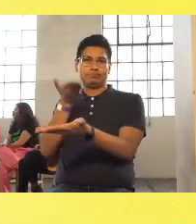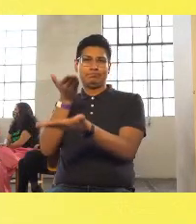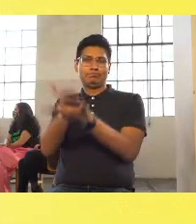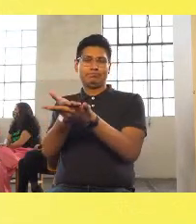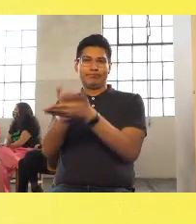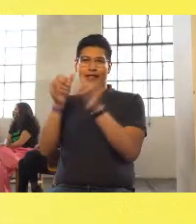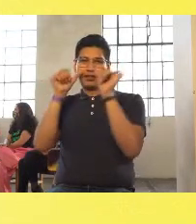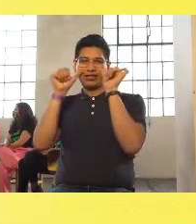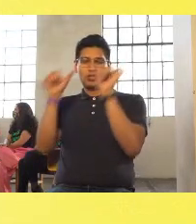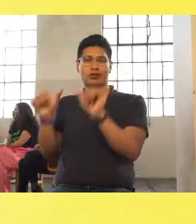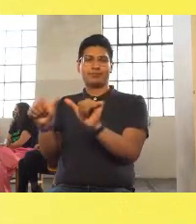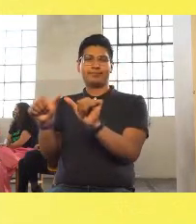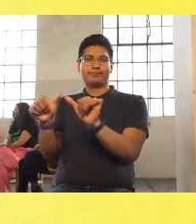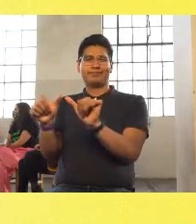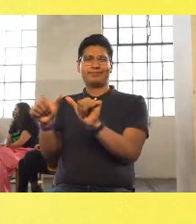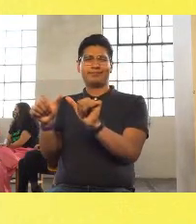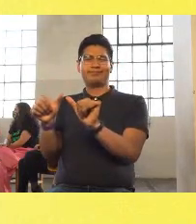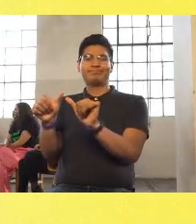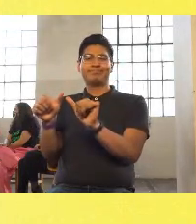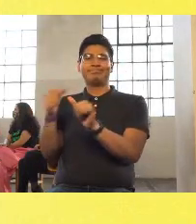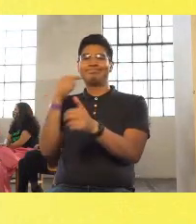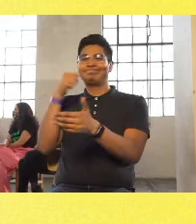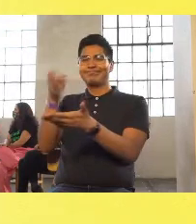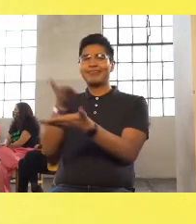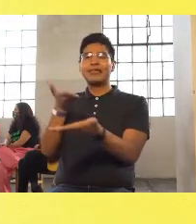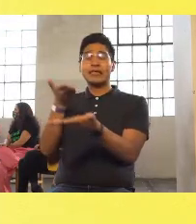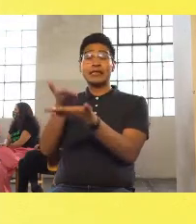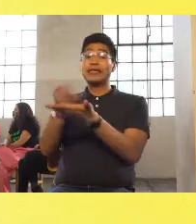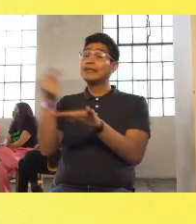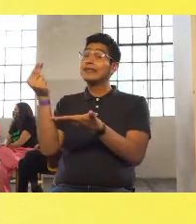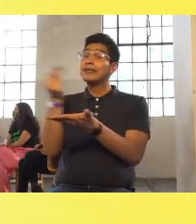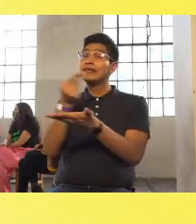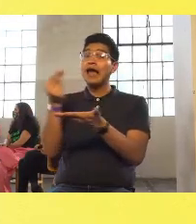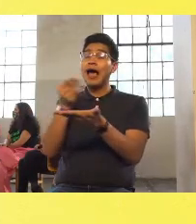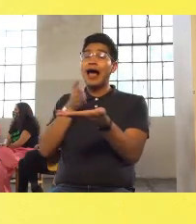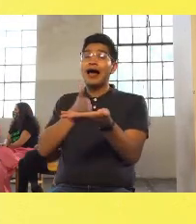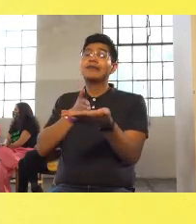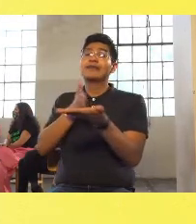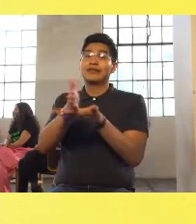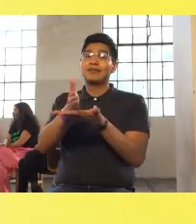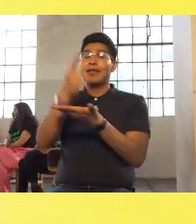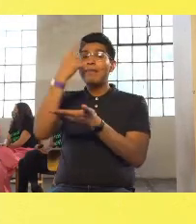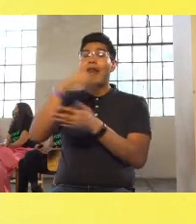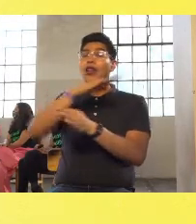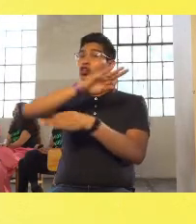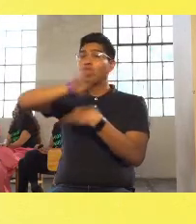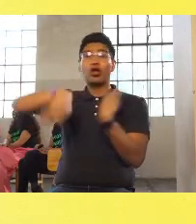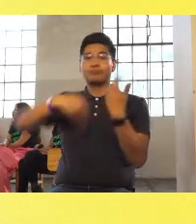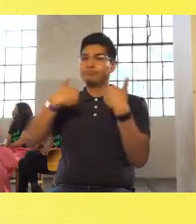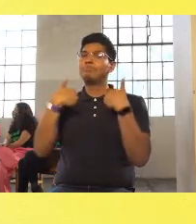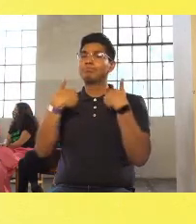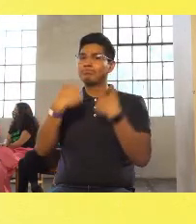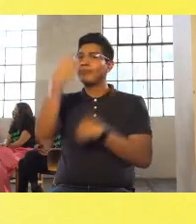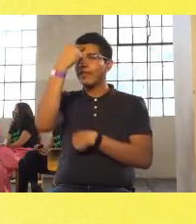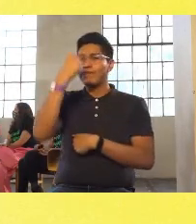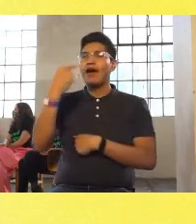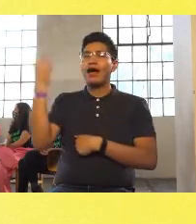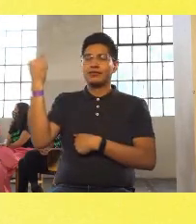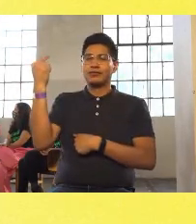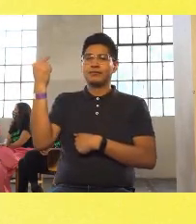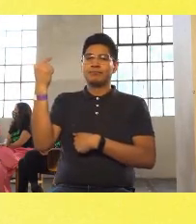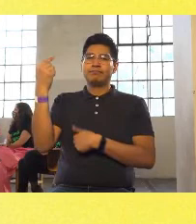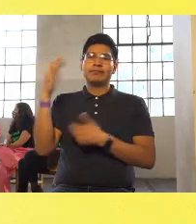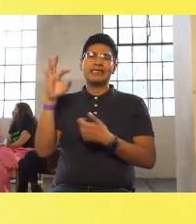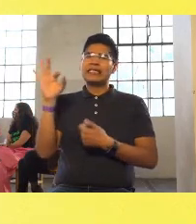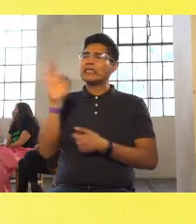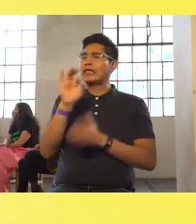de cierta forma que sean eso, accesibles y como no sé, fáciles de comunicar, pues, ¿no? Como de que ya escuchamos de que pues todo el tiempo